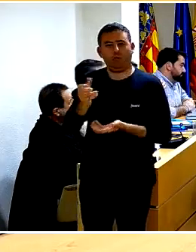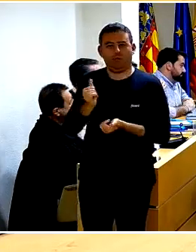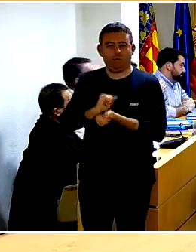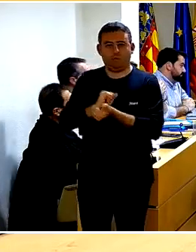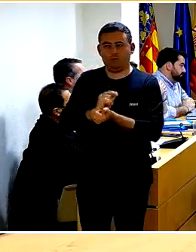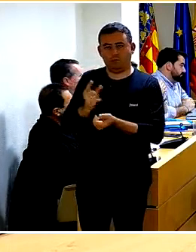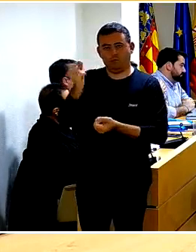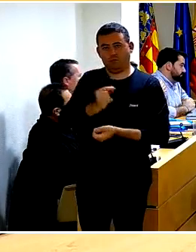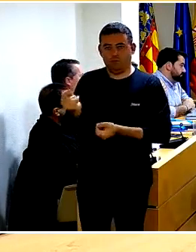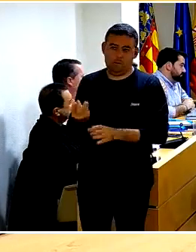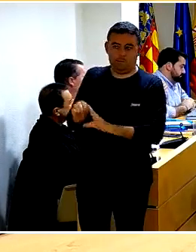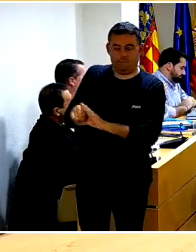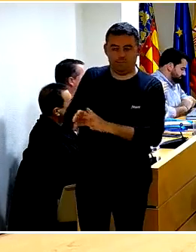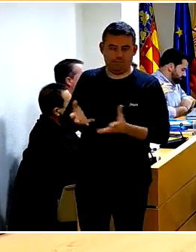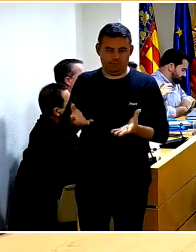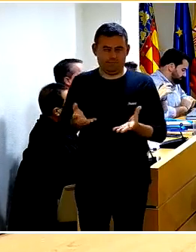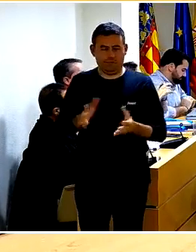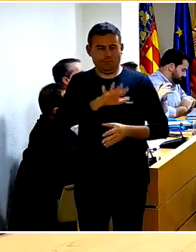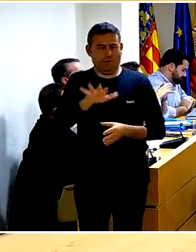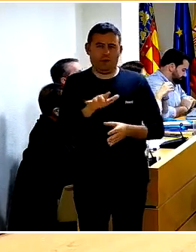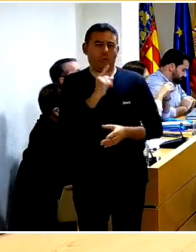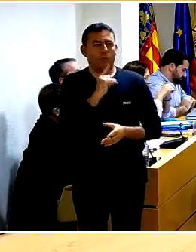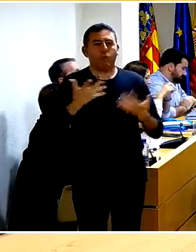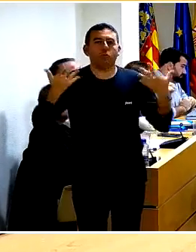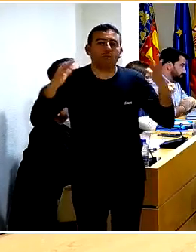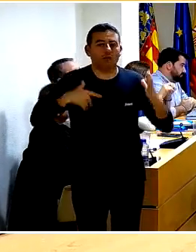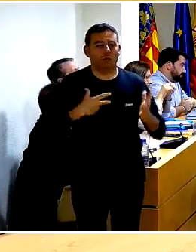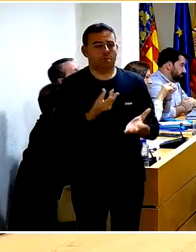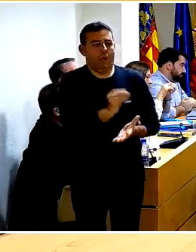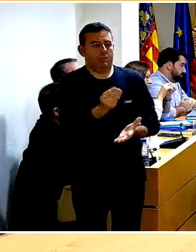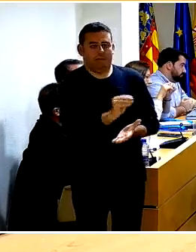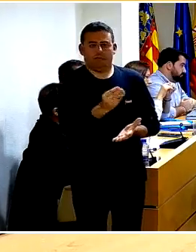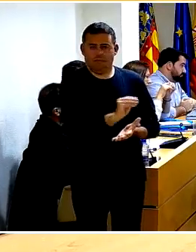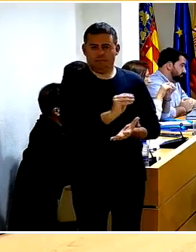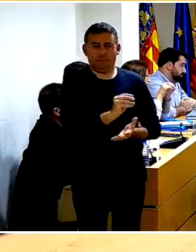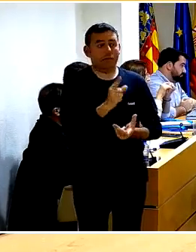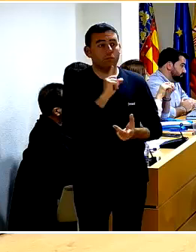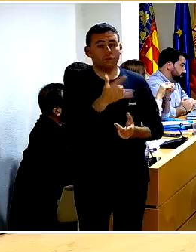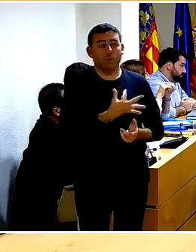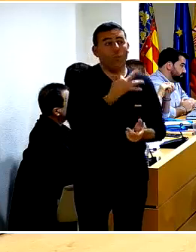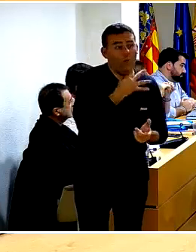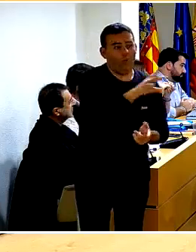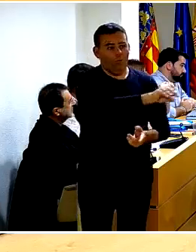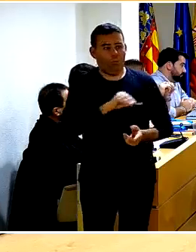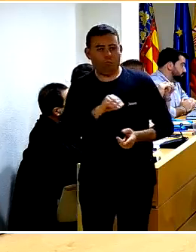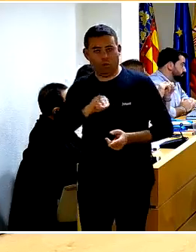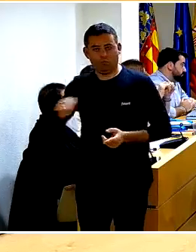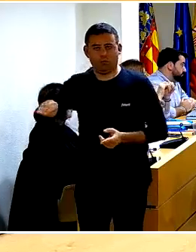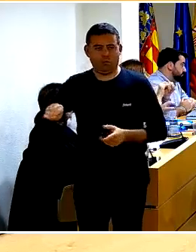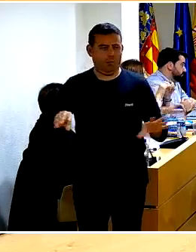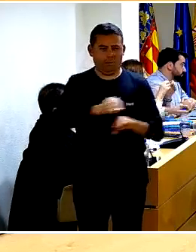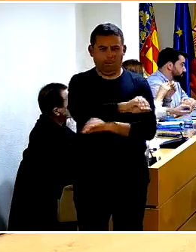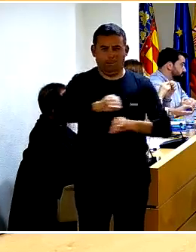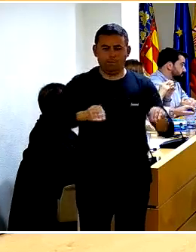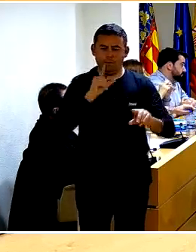nos lo creemos, no nos creemos los ingresos. Creemos que va a haber más ingresos. Creemos que hay margen para bajar los impuestos. No nos creemos los cálculos que hacen de capítulo